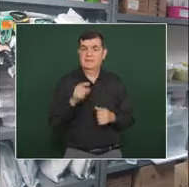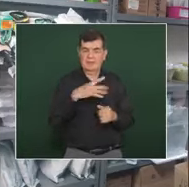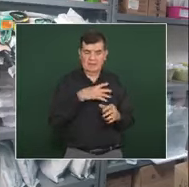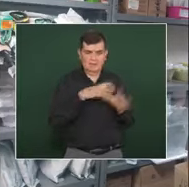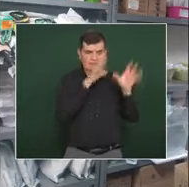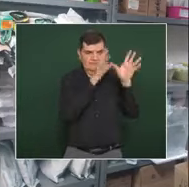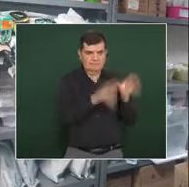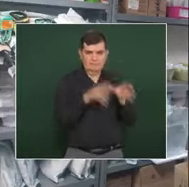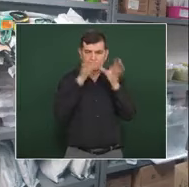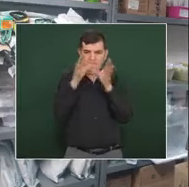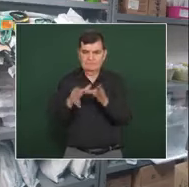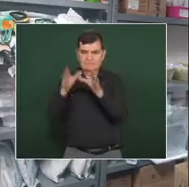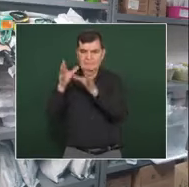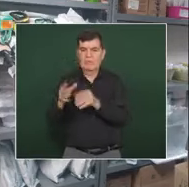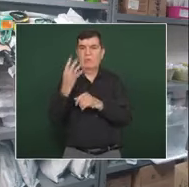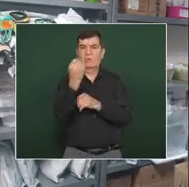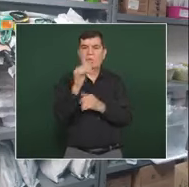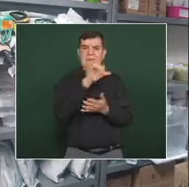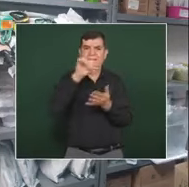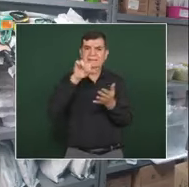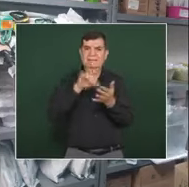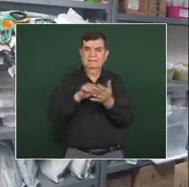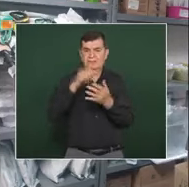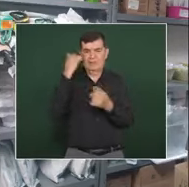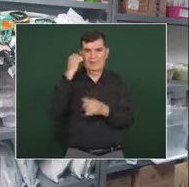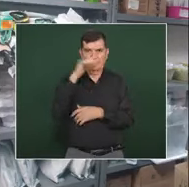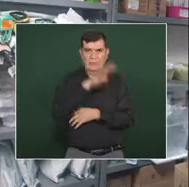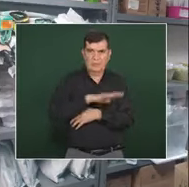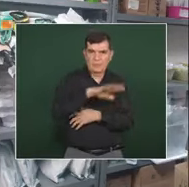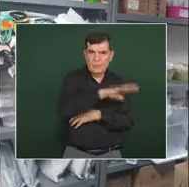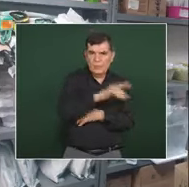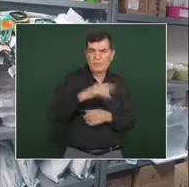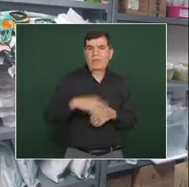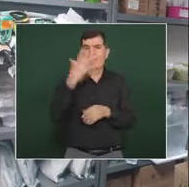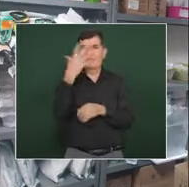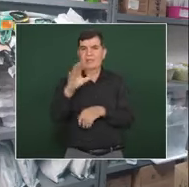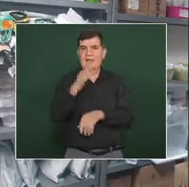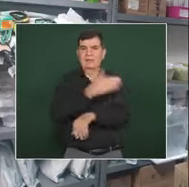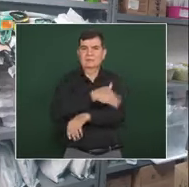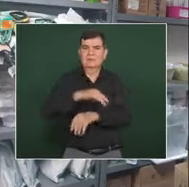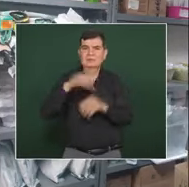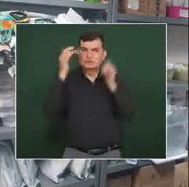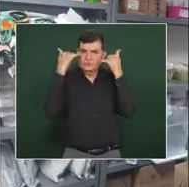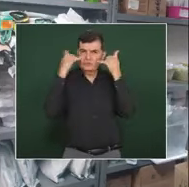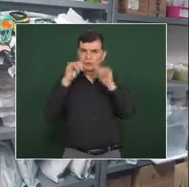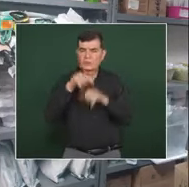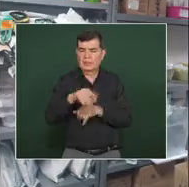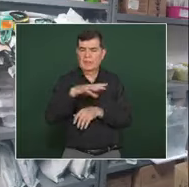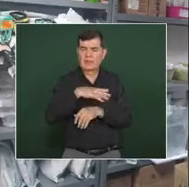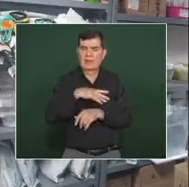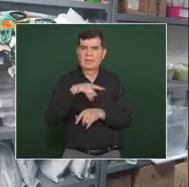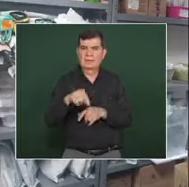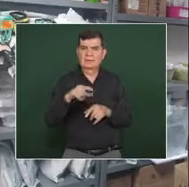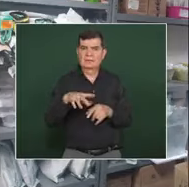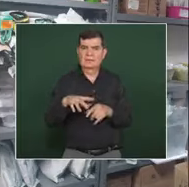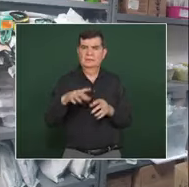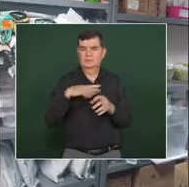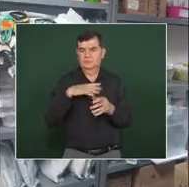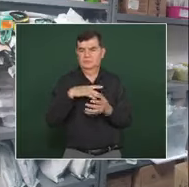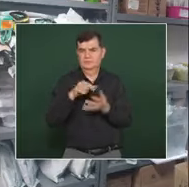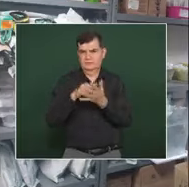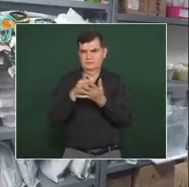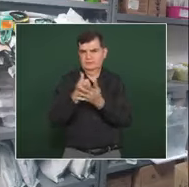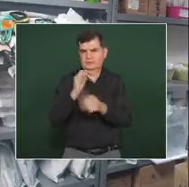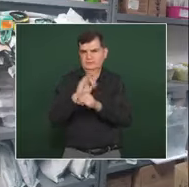tabla están apuntados 9 centros de Acapulco y 10 de Coyuca de Benítez, Benítez ya